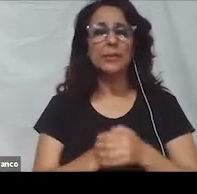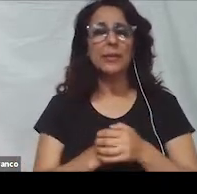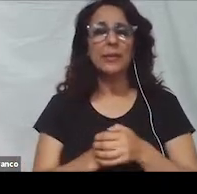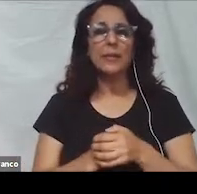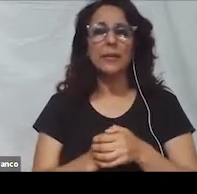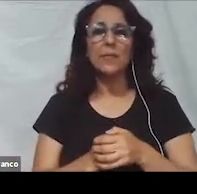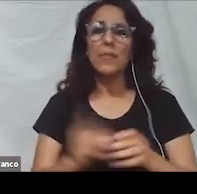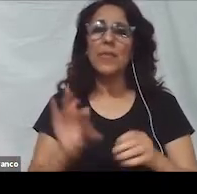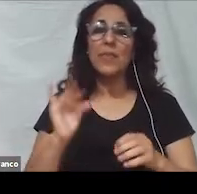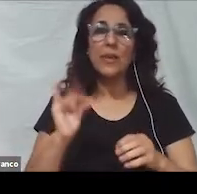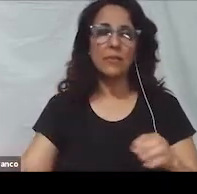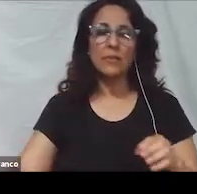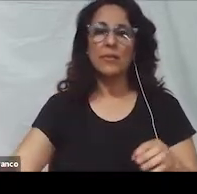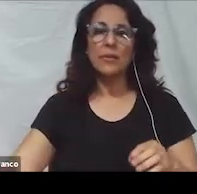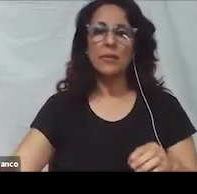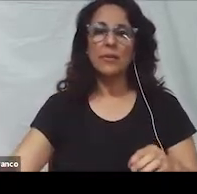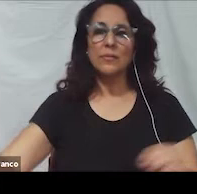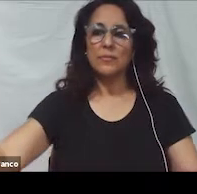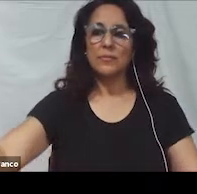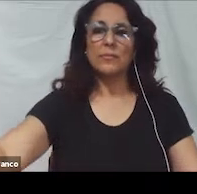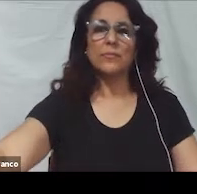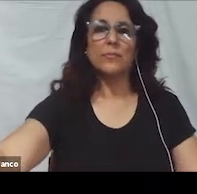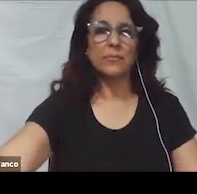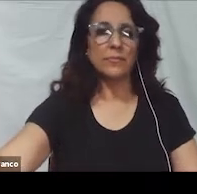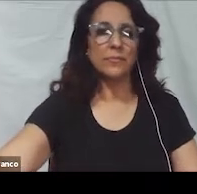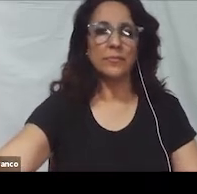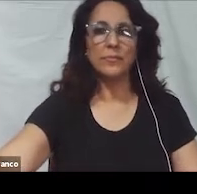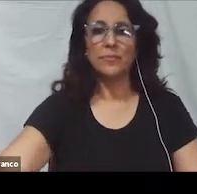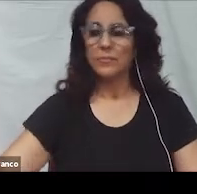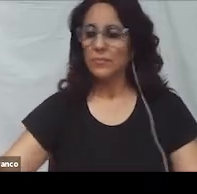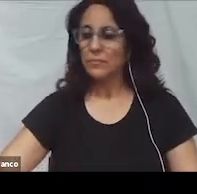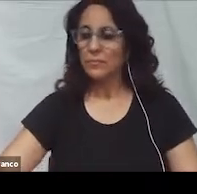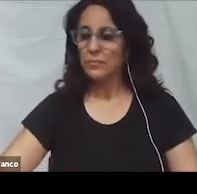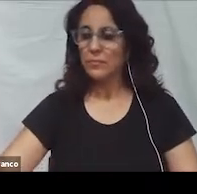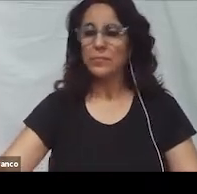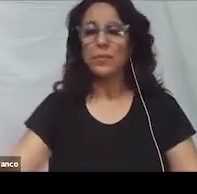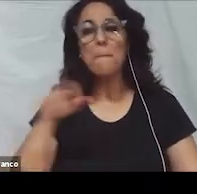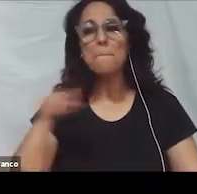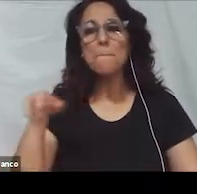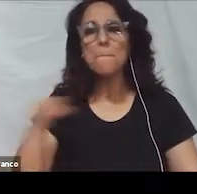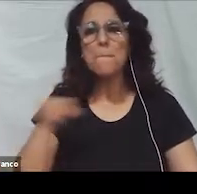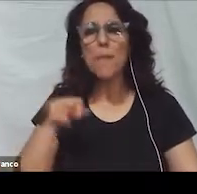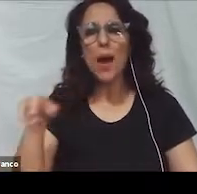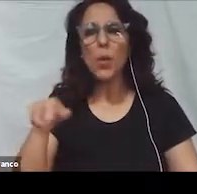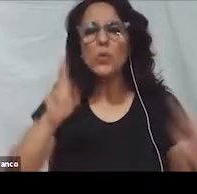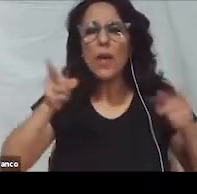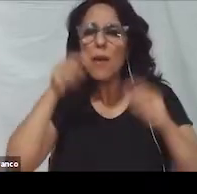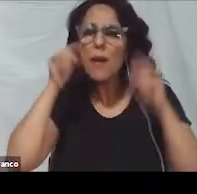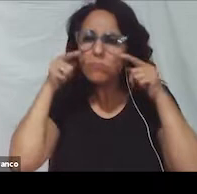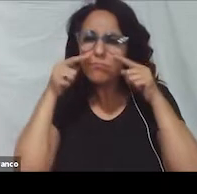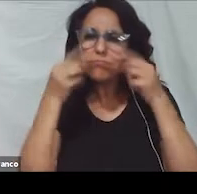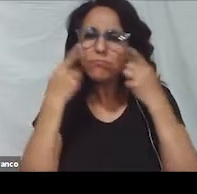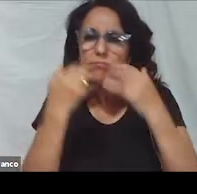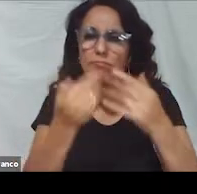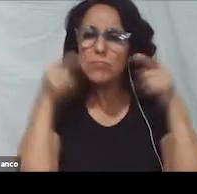la navegación, ¿sí? Si no la usamos por teclado, o quizás nos cueste más mover el mouse. También hacer foco